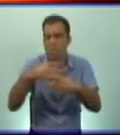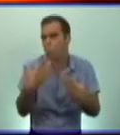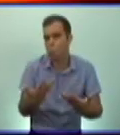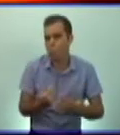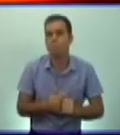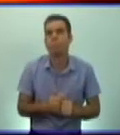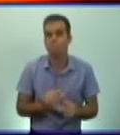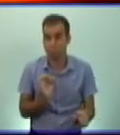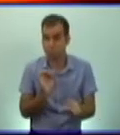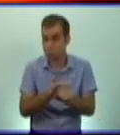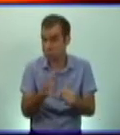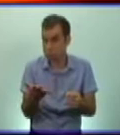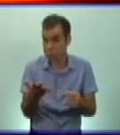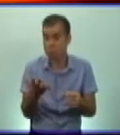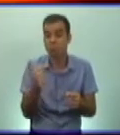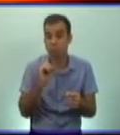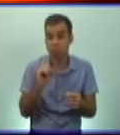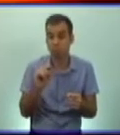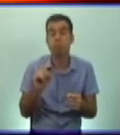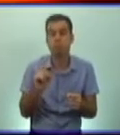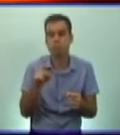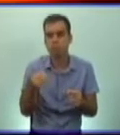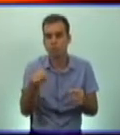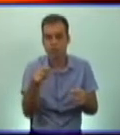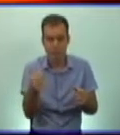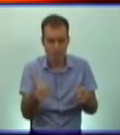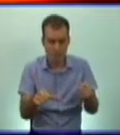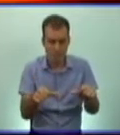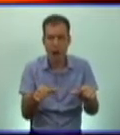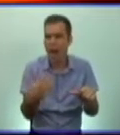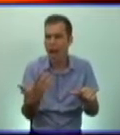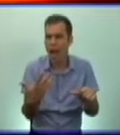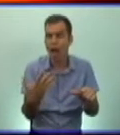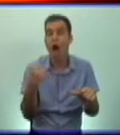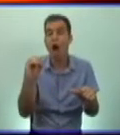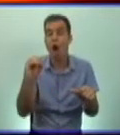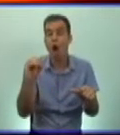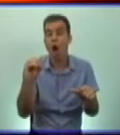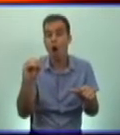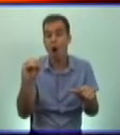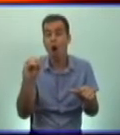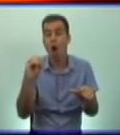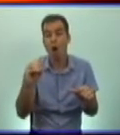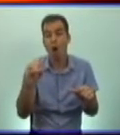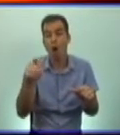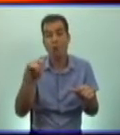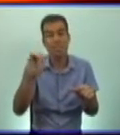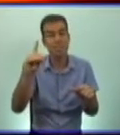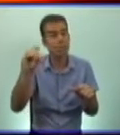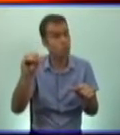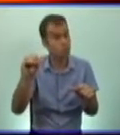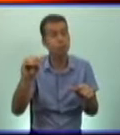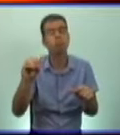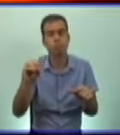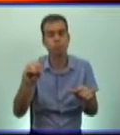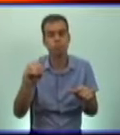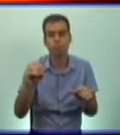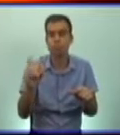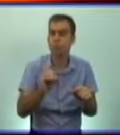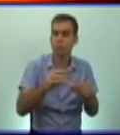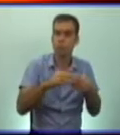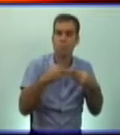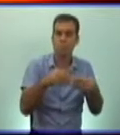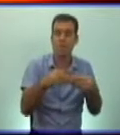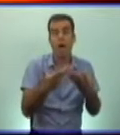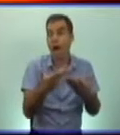comenzar por una reacción que ustedes conocen, la obtención de un óxido no metálico, el agua, sustancia que es vital para